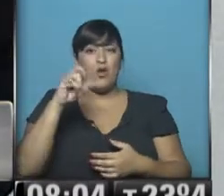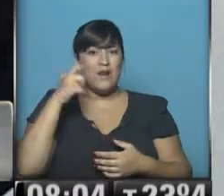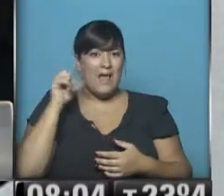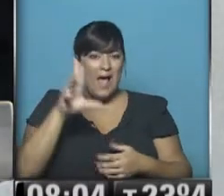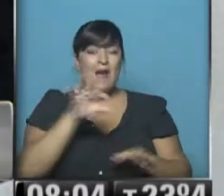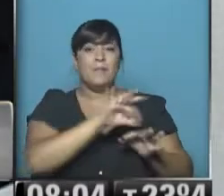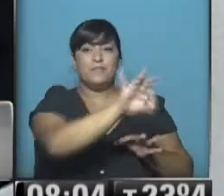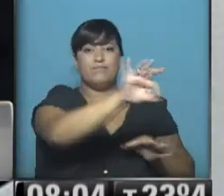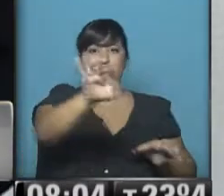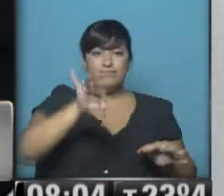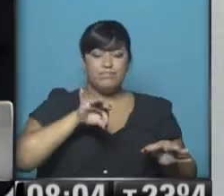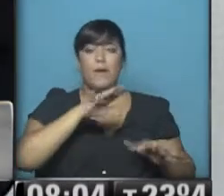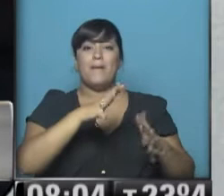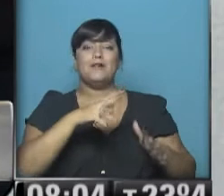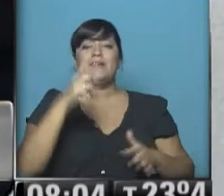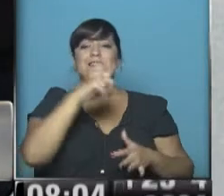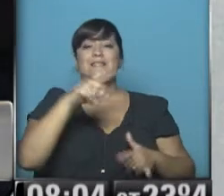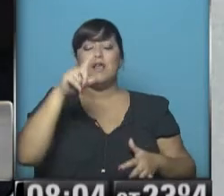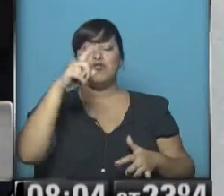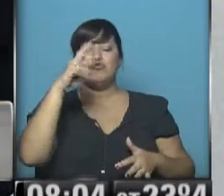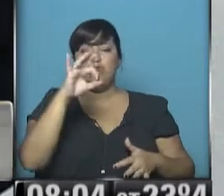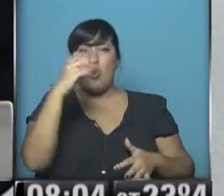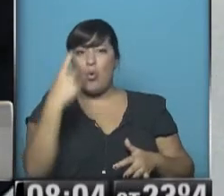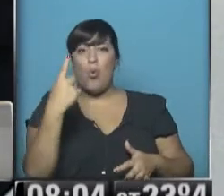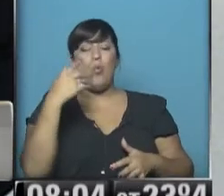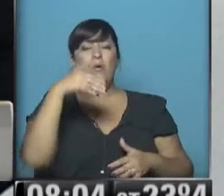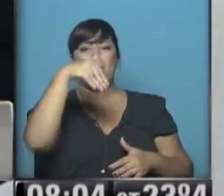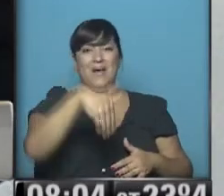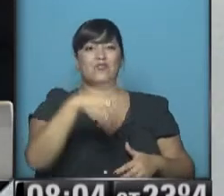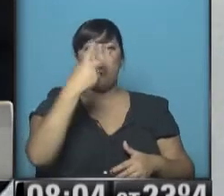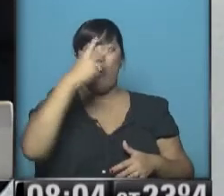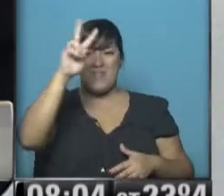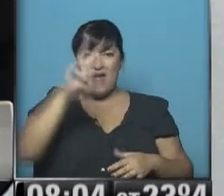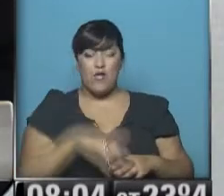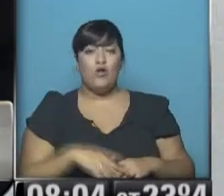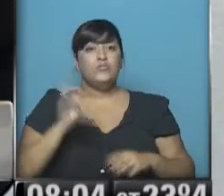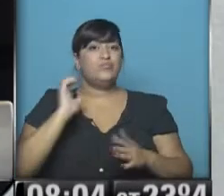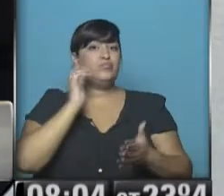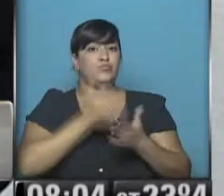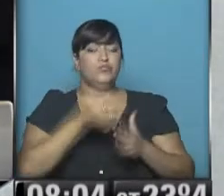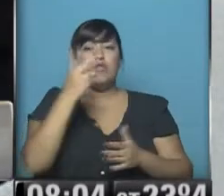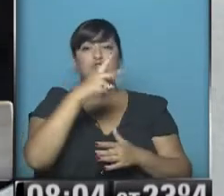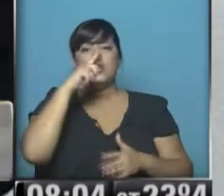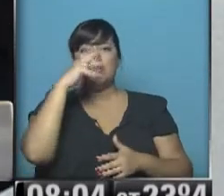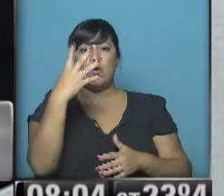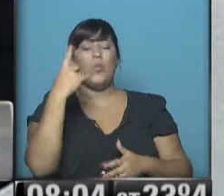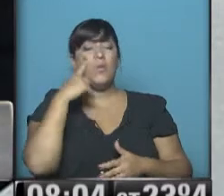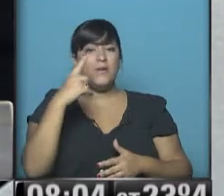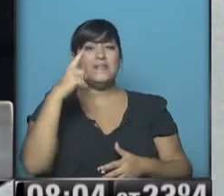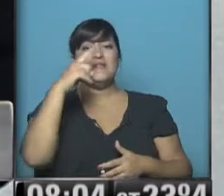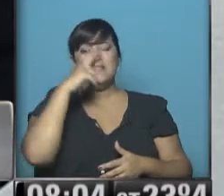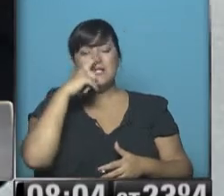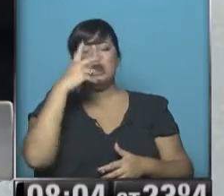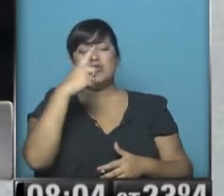edificados son equivalentes a 101 metros cuadrados aproximadamente tiene un monto de 274 mil 71 pesos